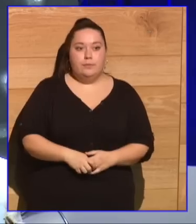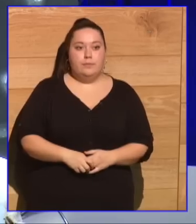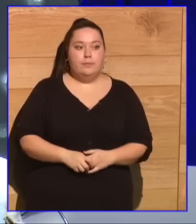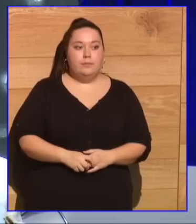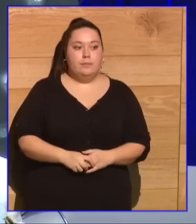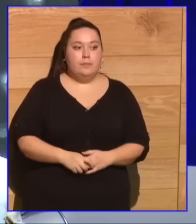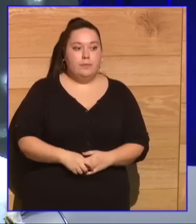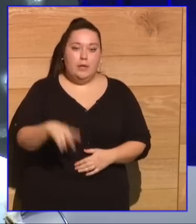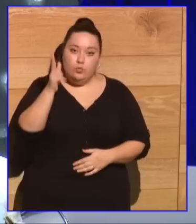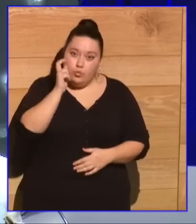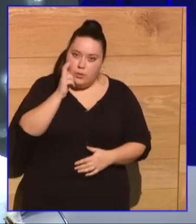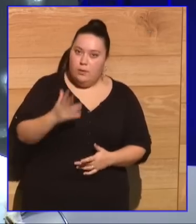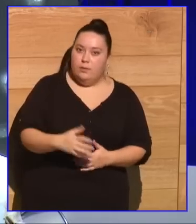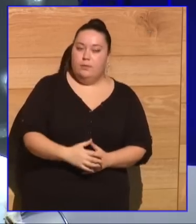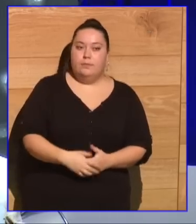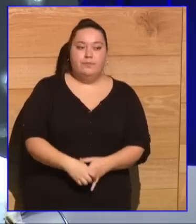él. Pero escuchad.